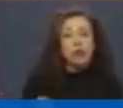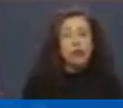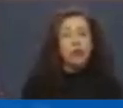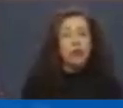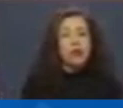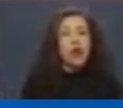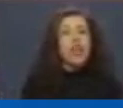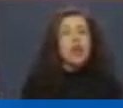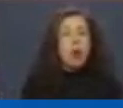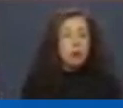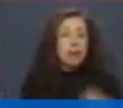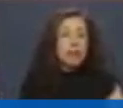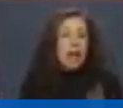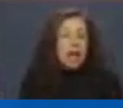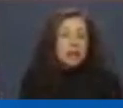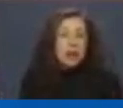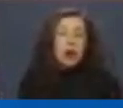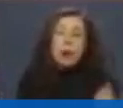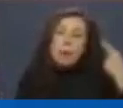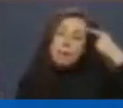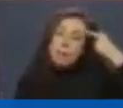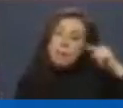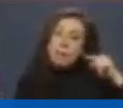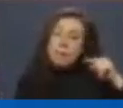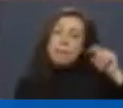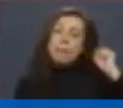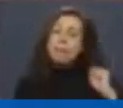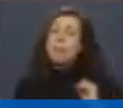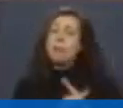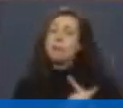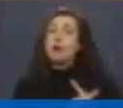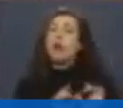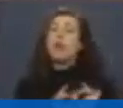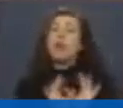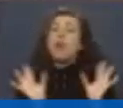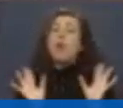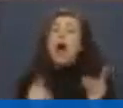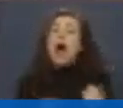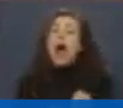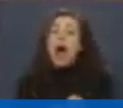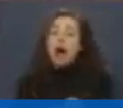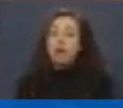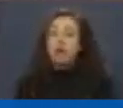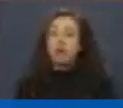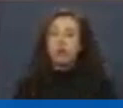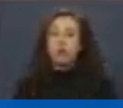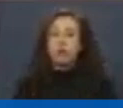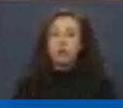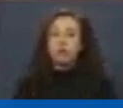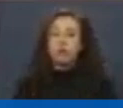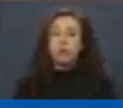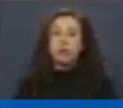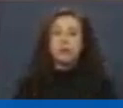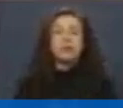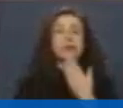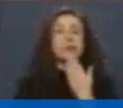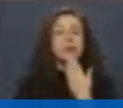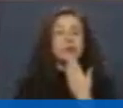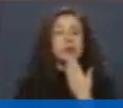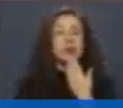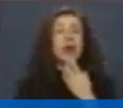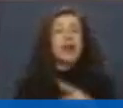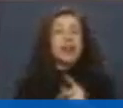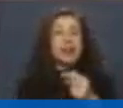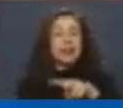sido a la fecha, para así evitar cualquier tipo de abuso. Considerando además que la